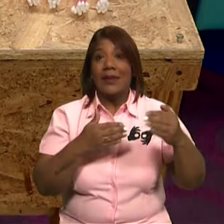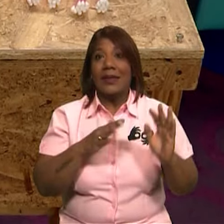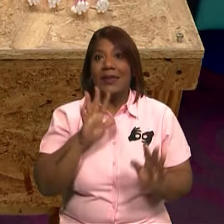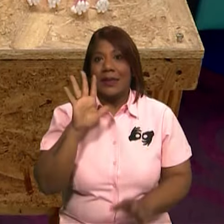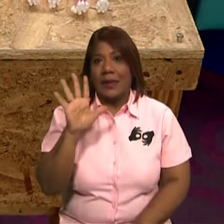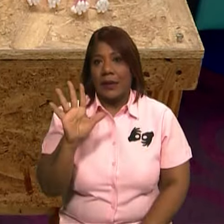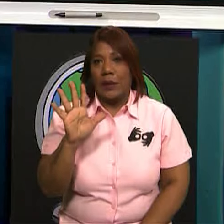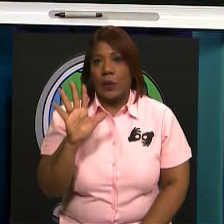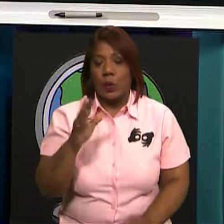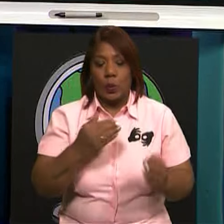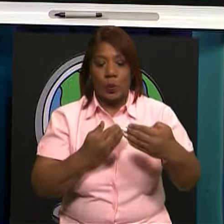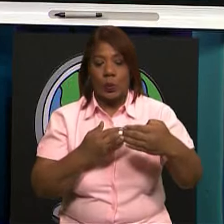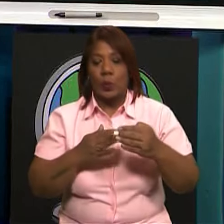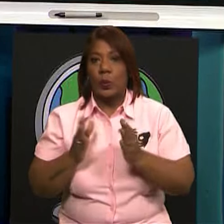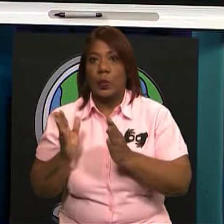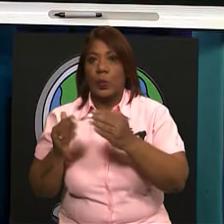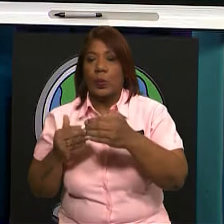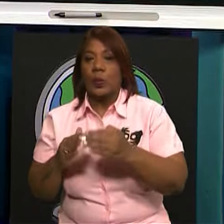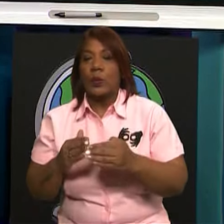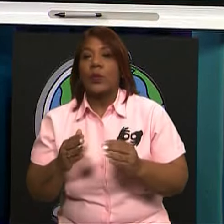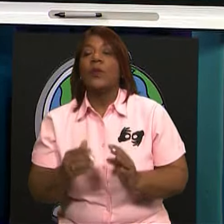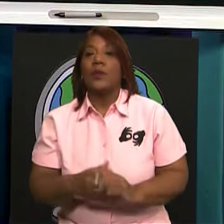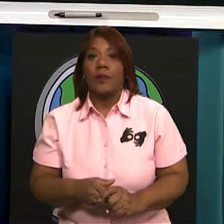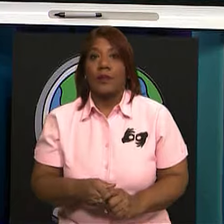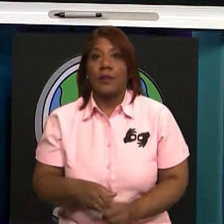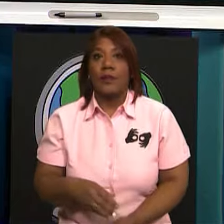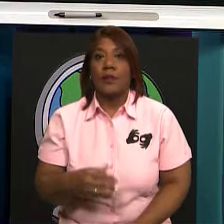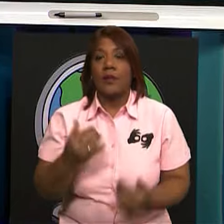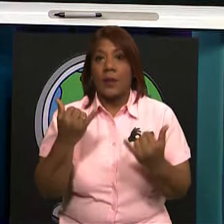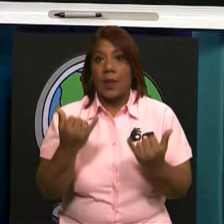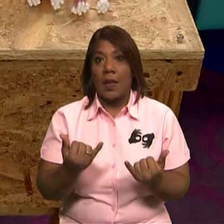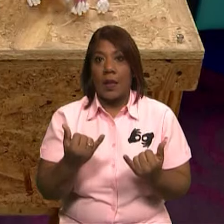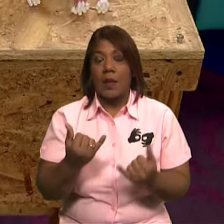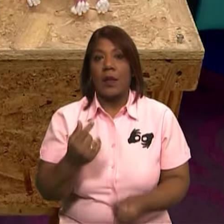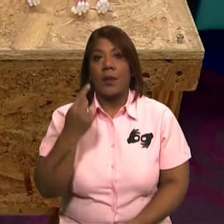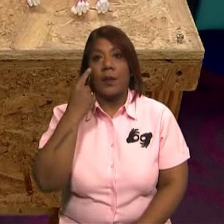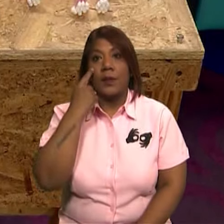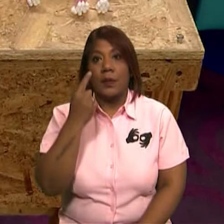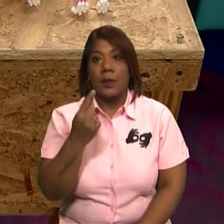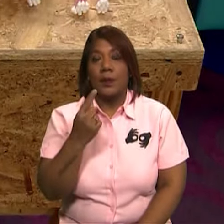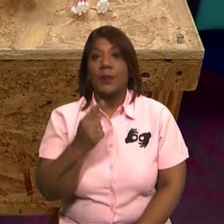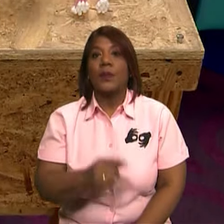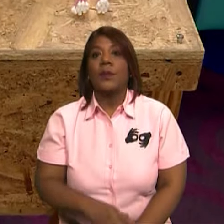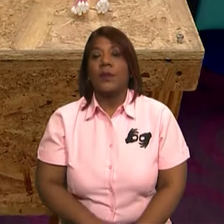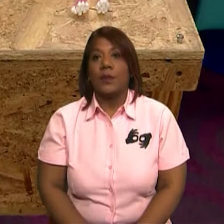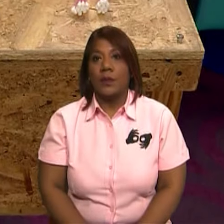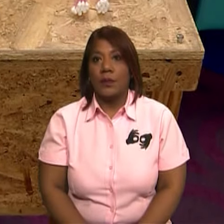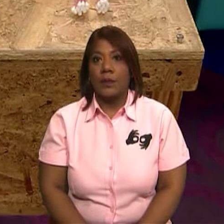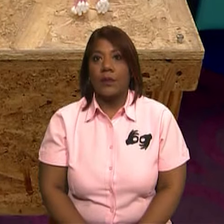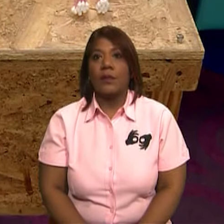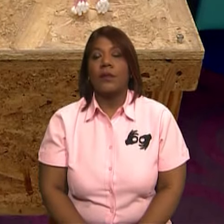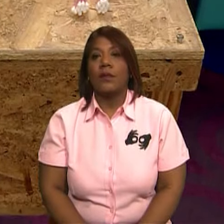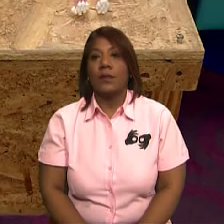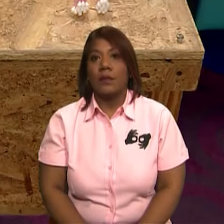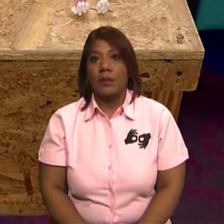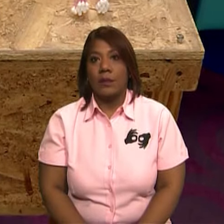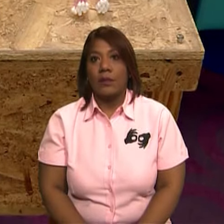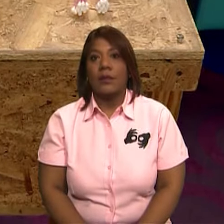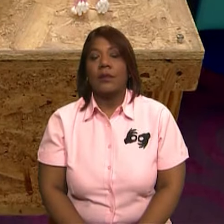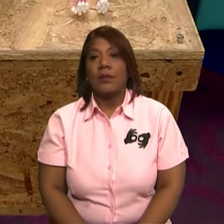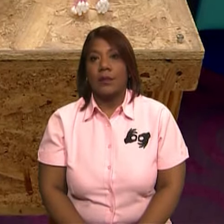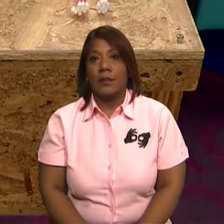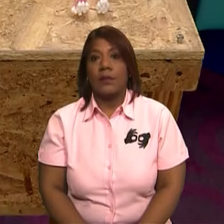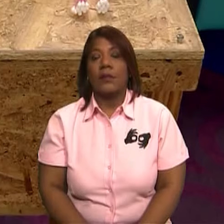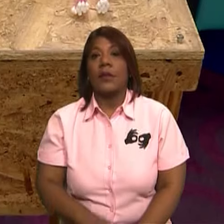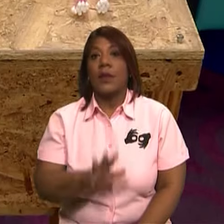recipientes. Vamos a colocar una decena en cada uno de los recipientes para ver de